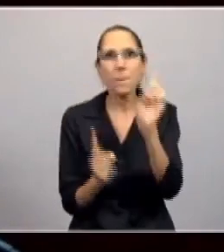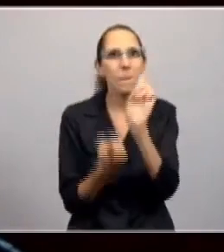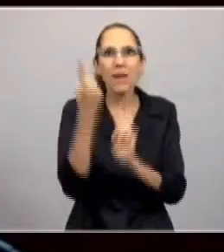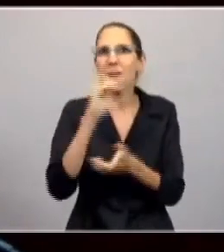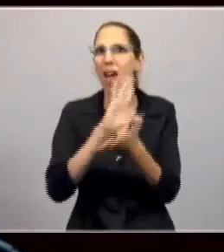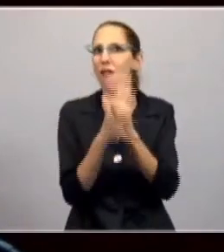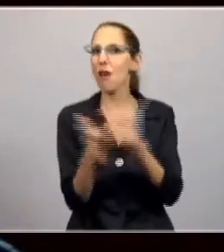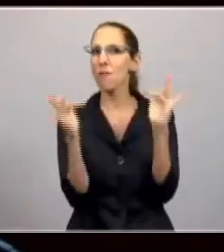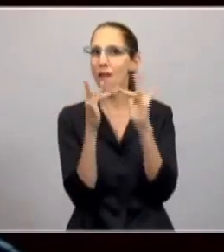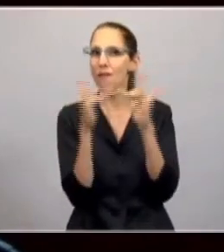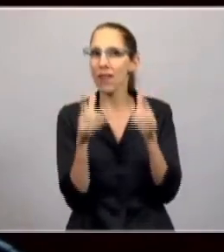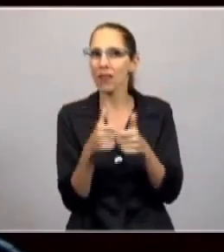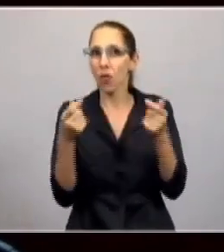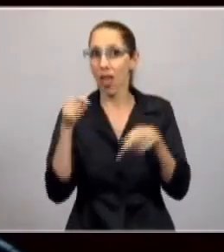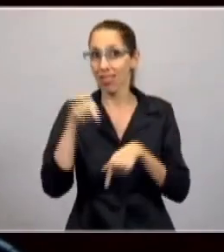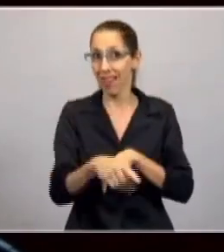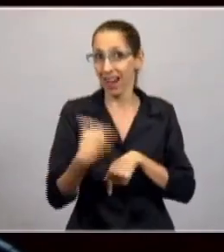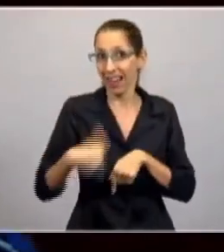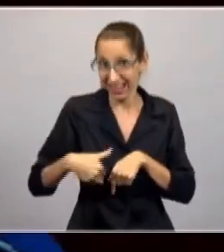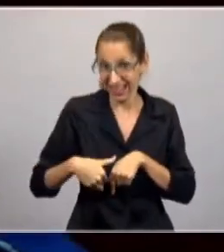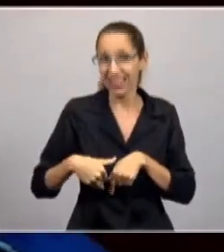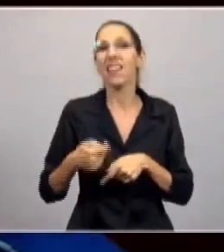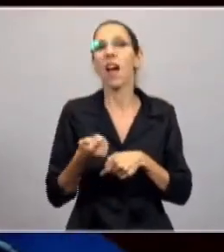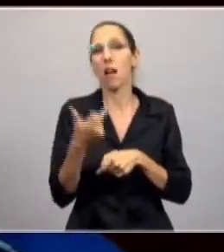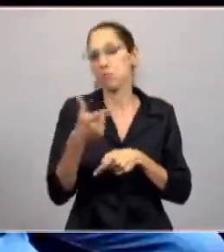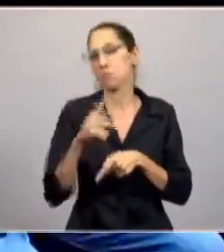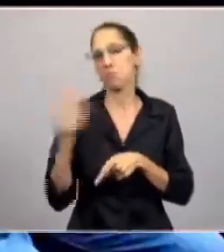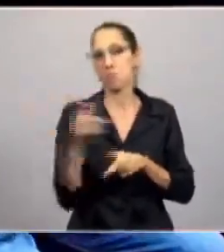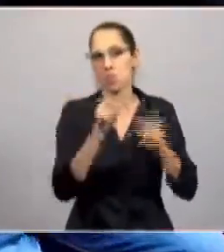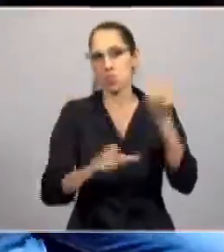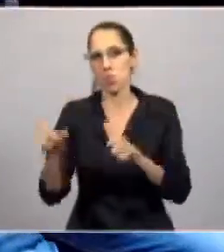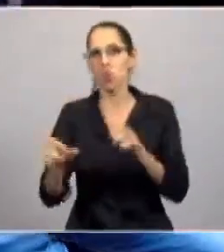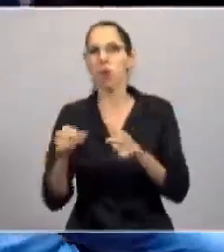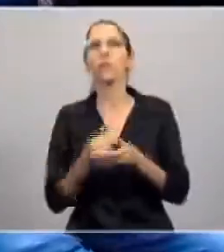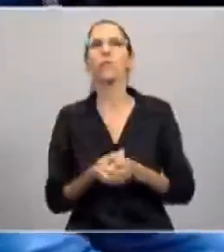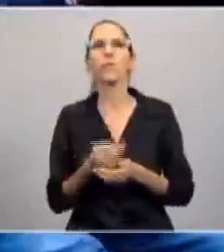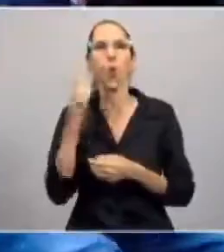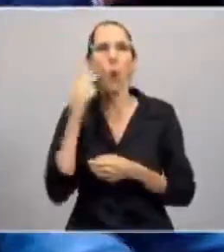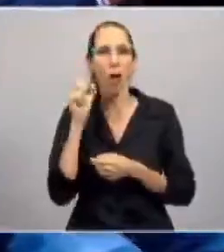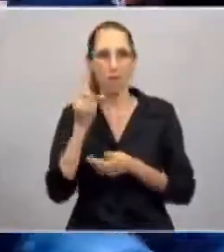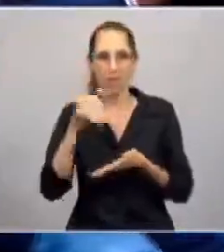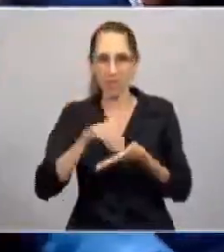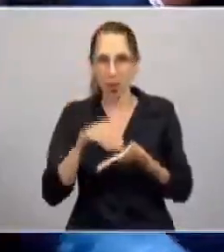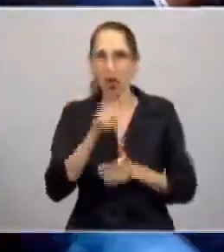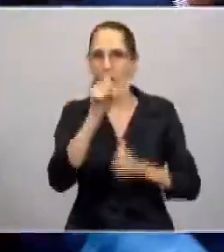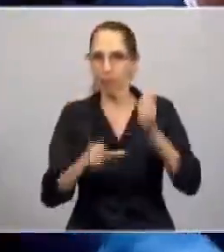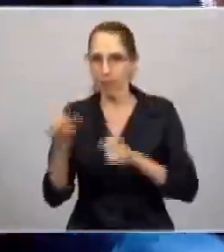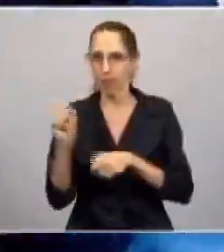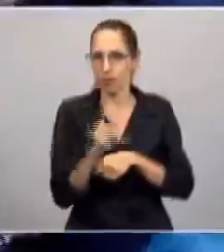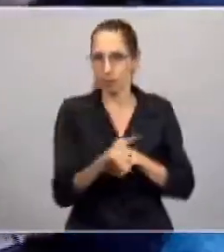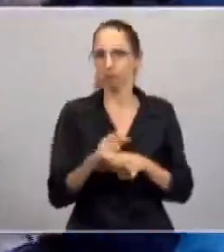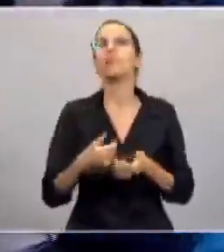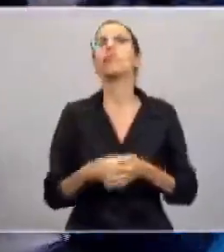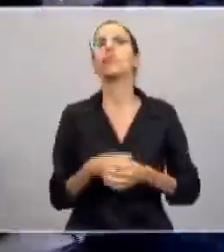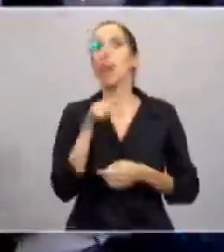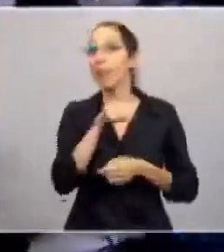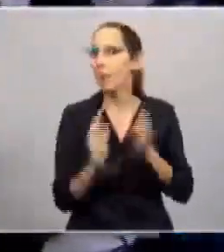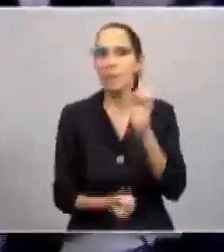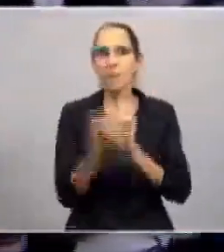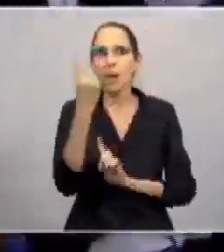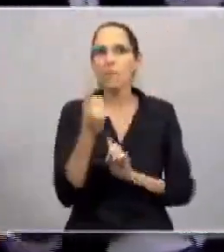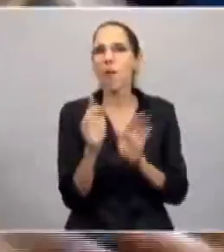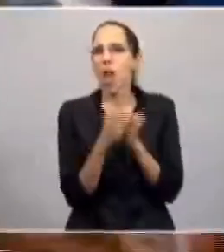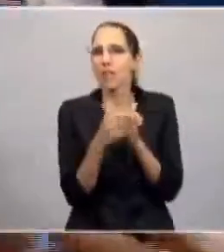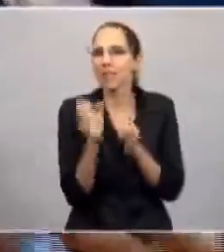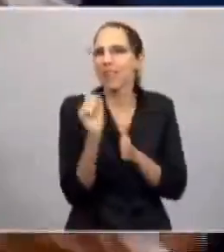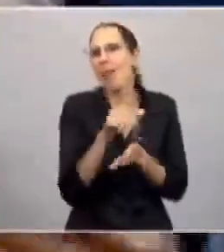casi 9 millones de bonaerenses todos los días. Es la primera billetera virtual. Fue desarrollada por